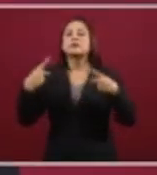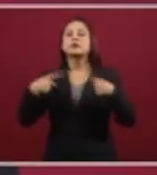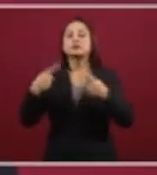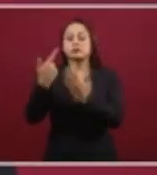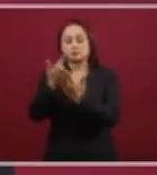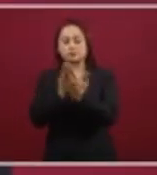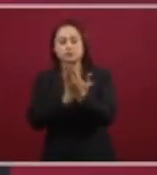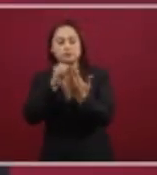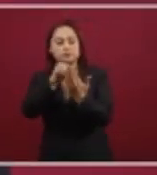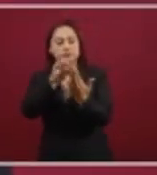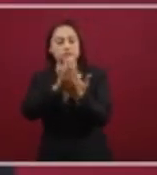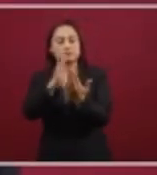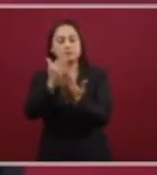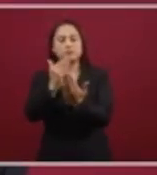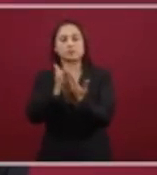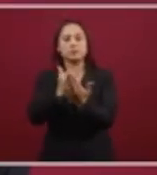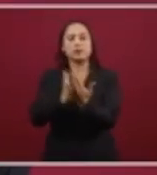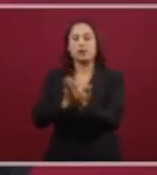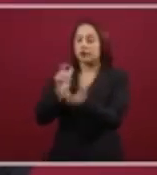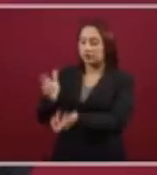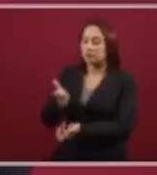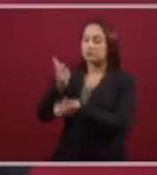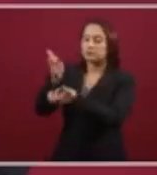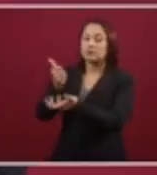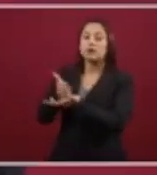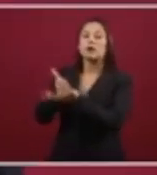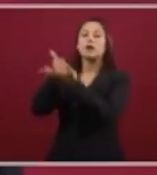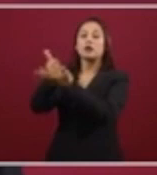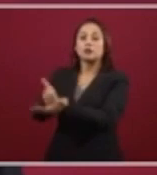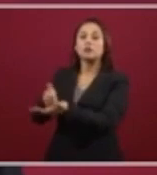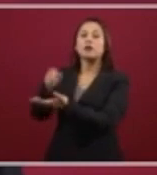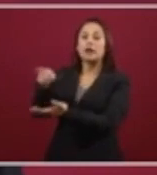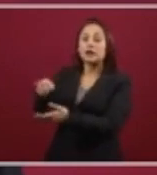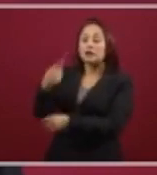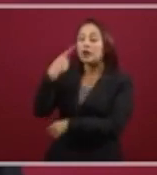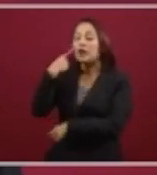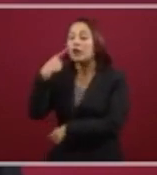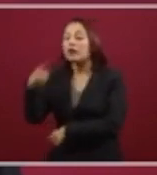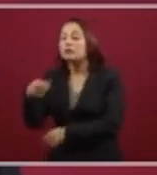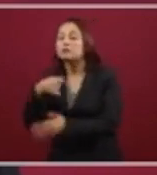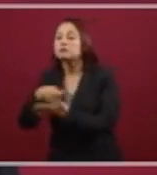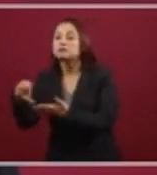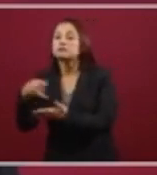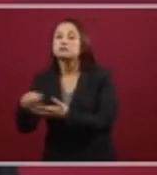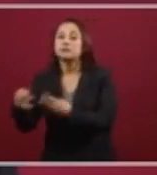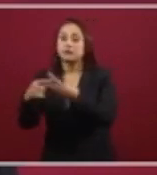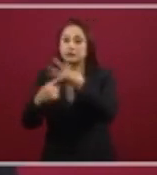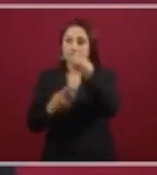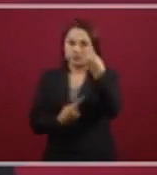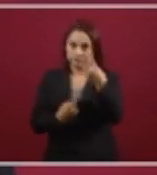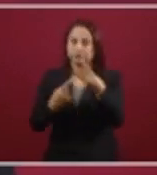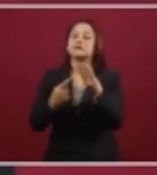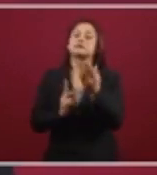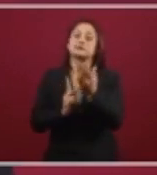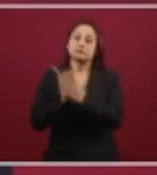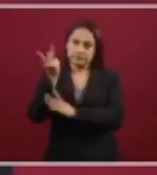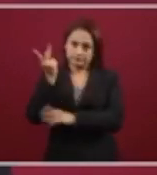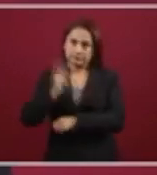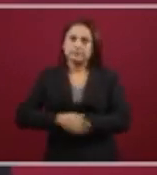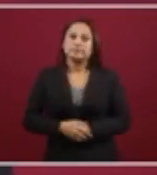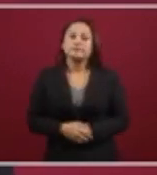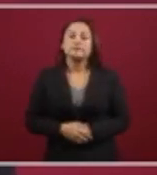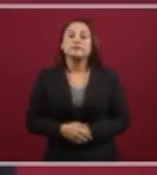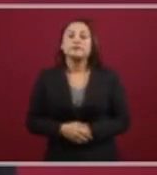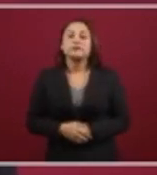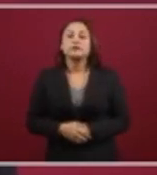programa sean efectivos productores de estos tres cultivos. Y esto pues se da mucho en función de poder